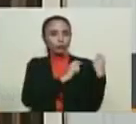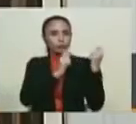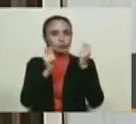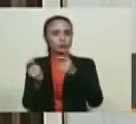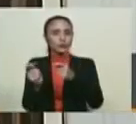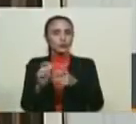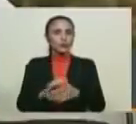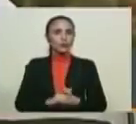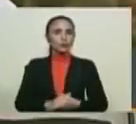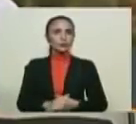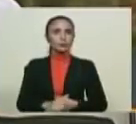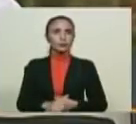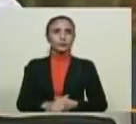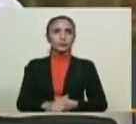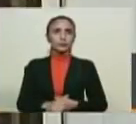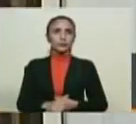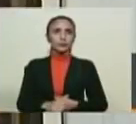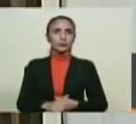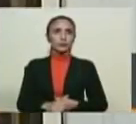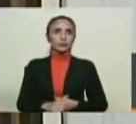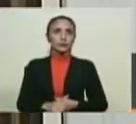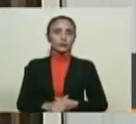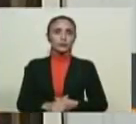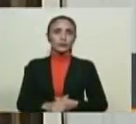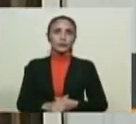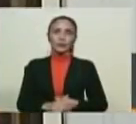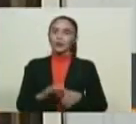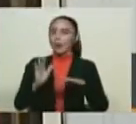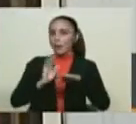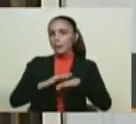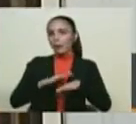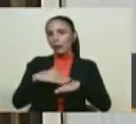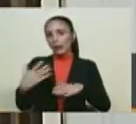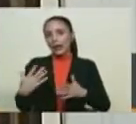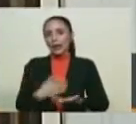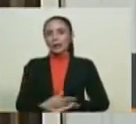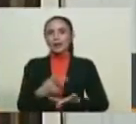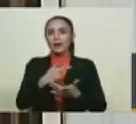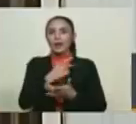especialmente, porque quedaron un conjunto de planes y misiones